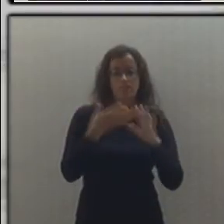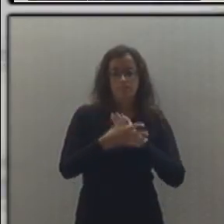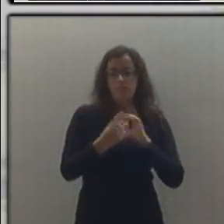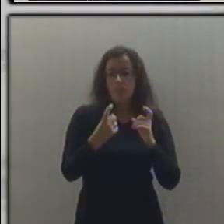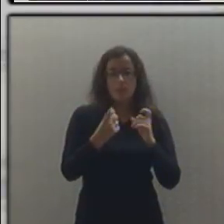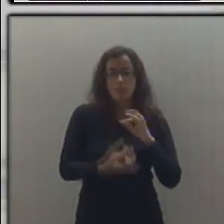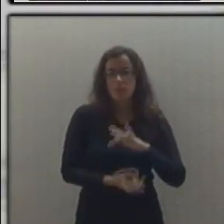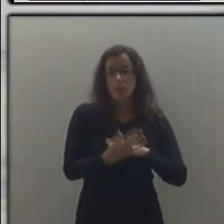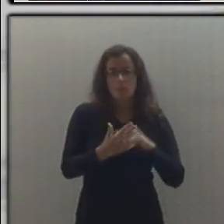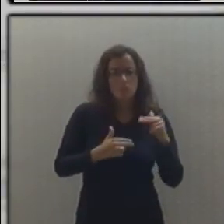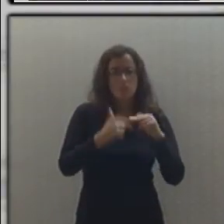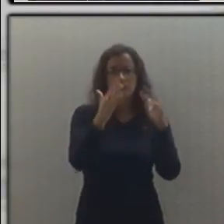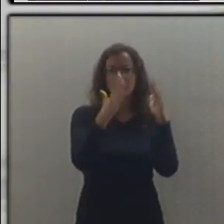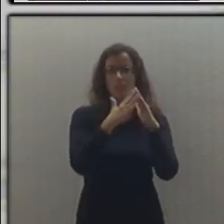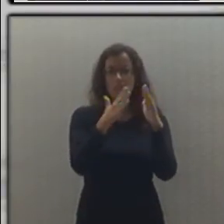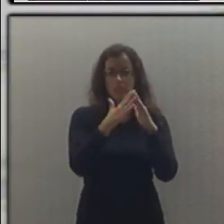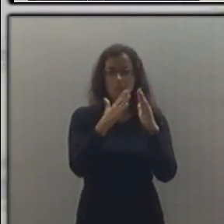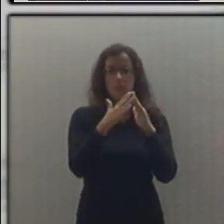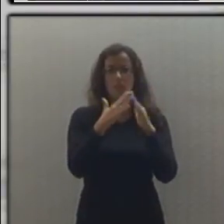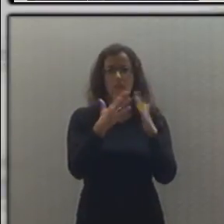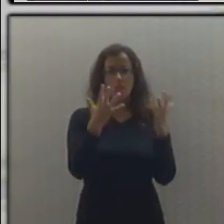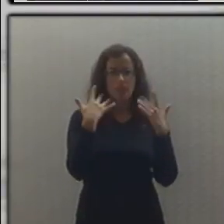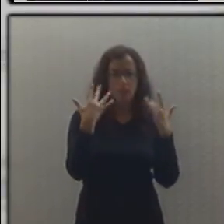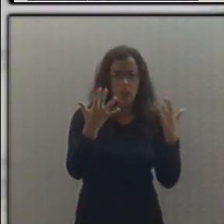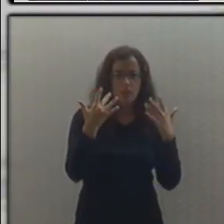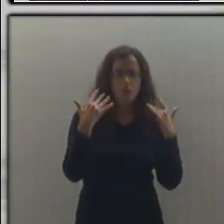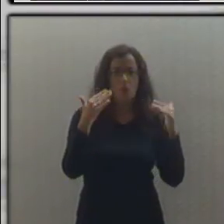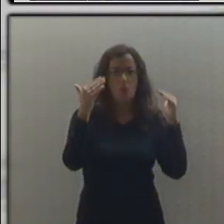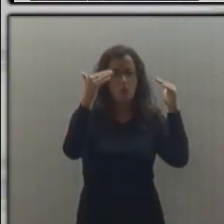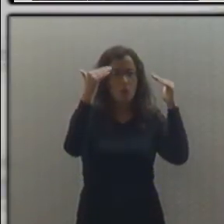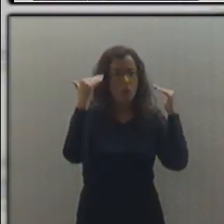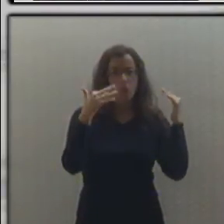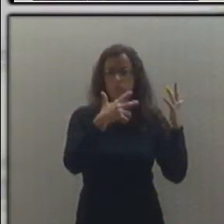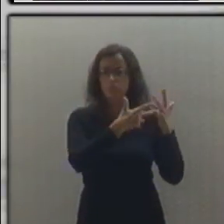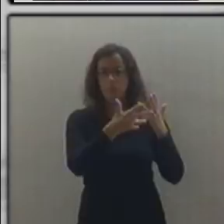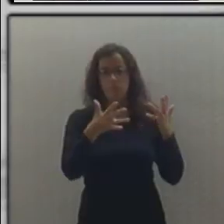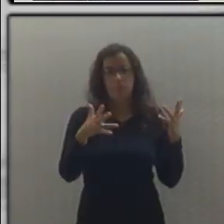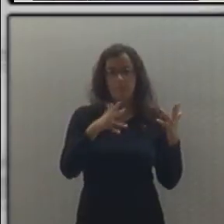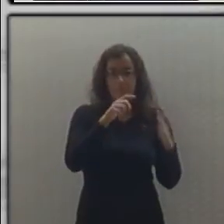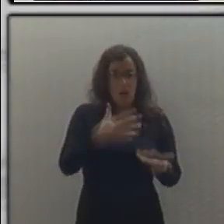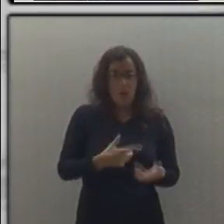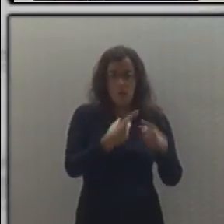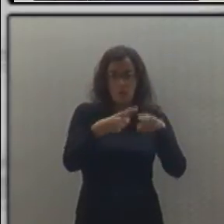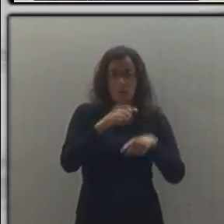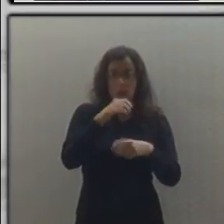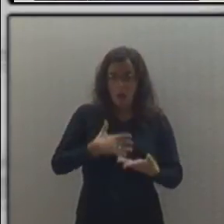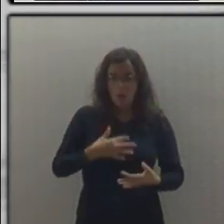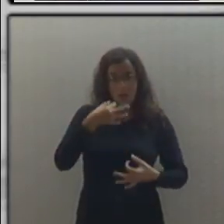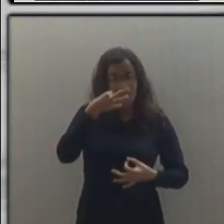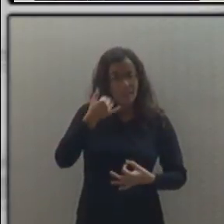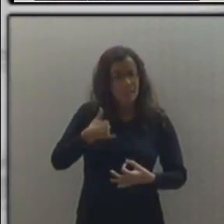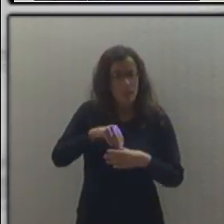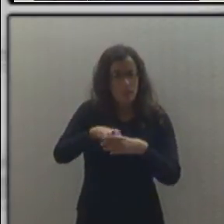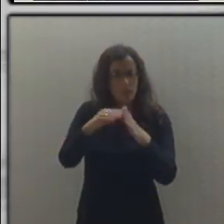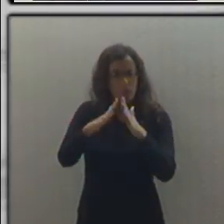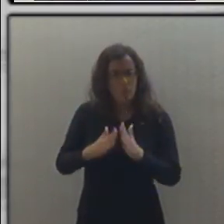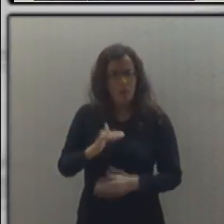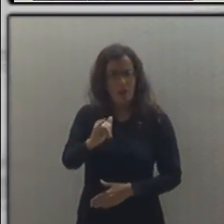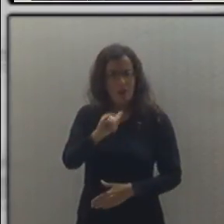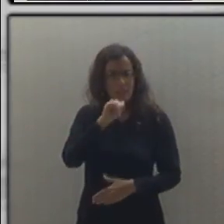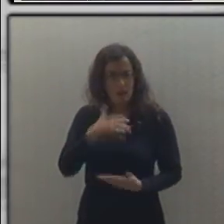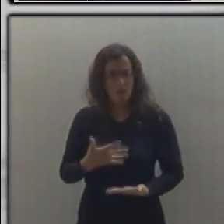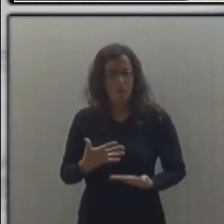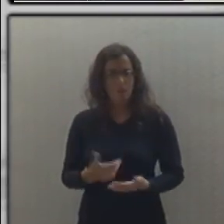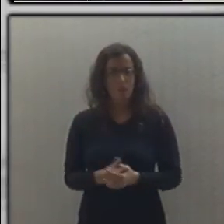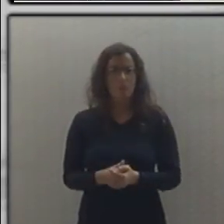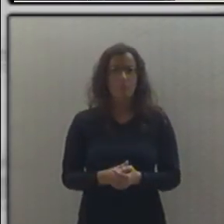construir vivienda con soleamiento, ventilación y todo este tipo de cosas que todos ahora mismo gozamos en nuestra vivienda. Pero enfrentada